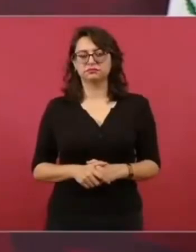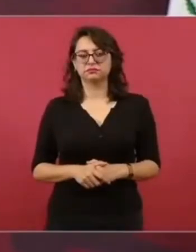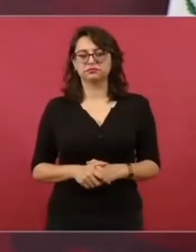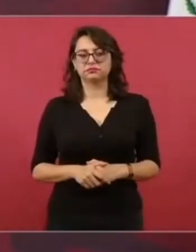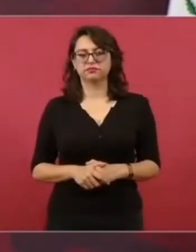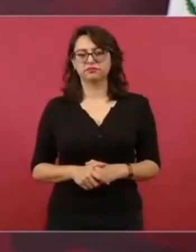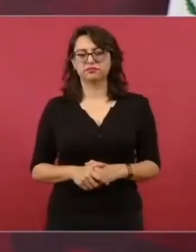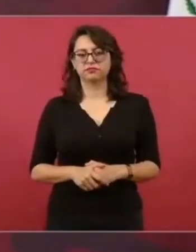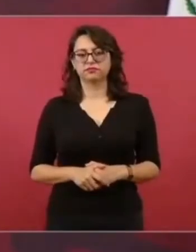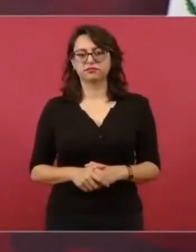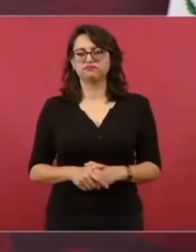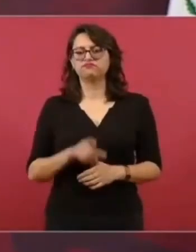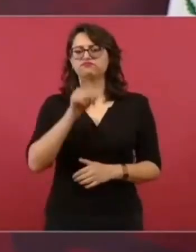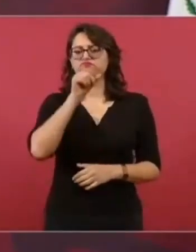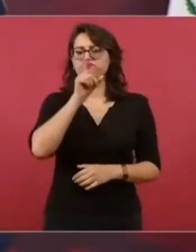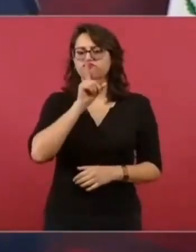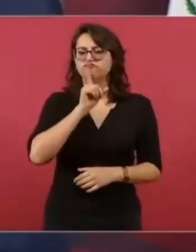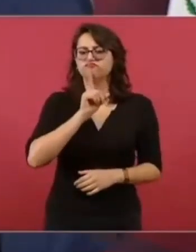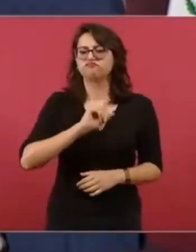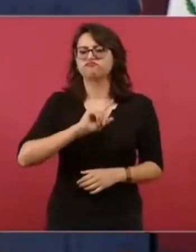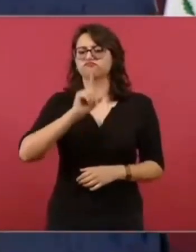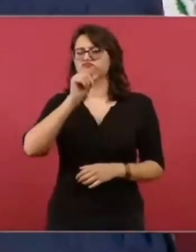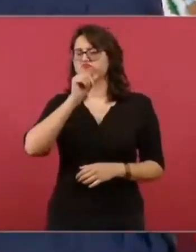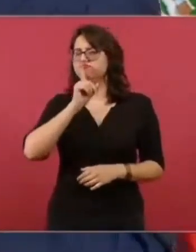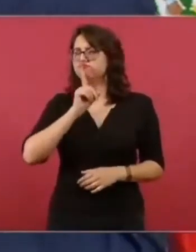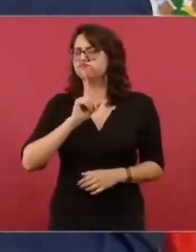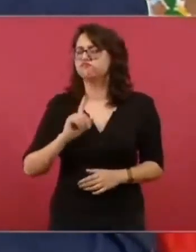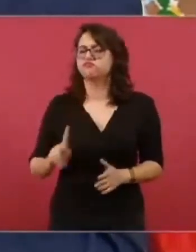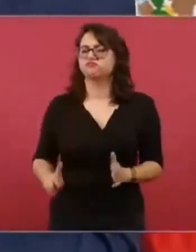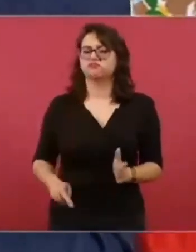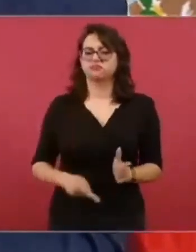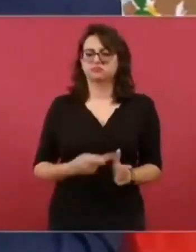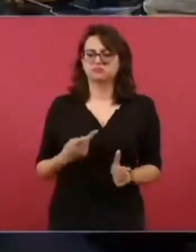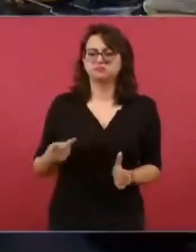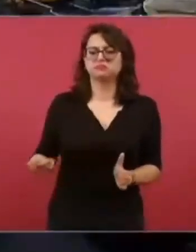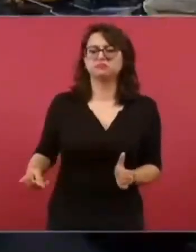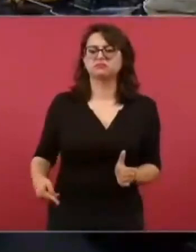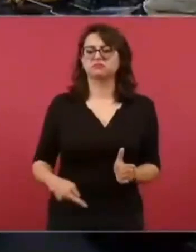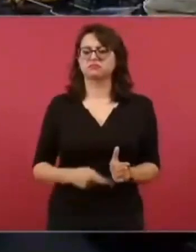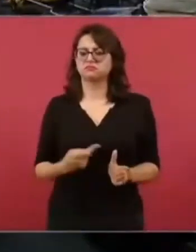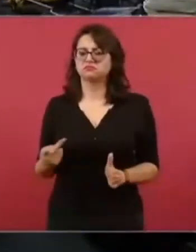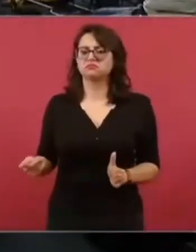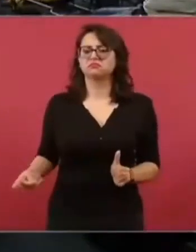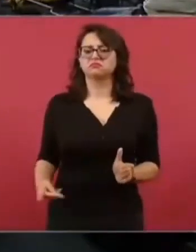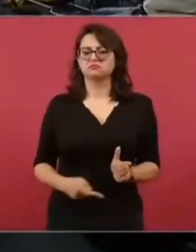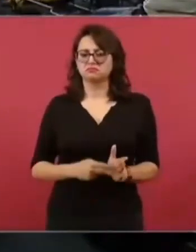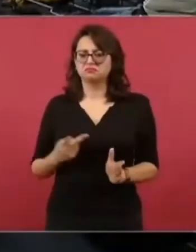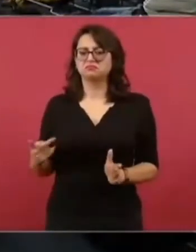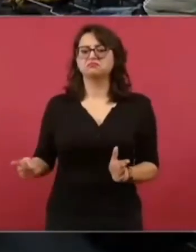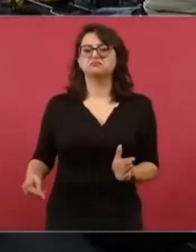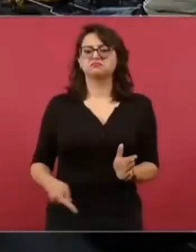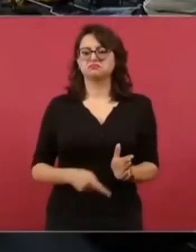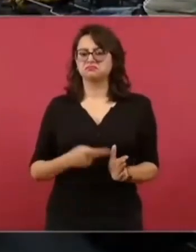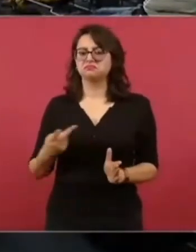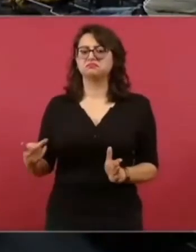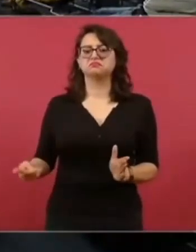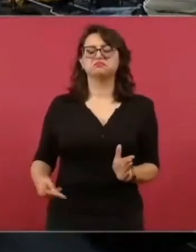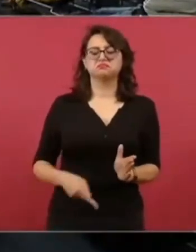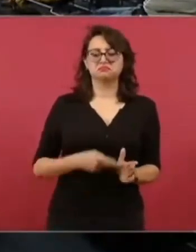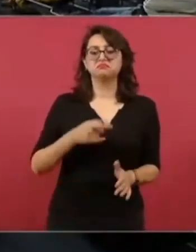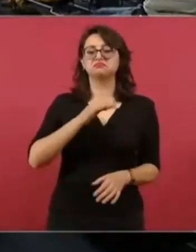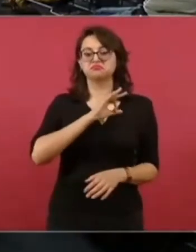Que pueden decir una mentira y otra y otra y otra y otra y otra y otra y